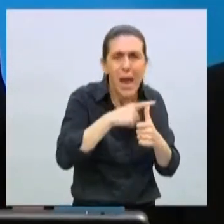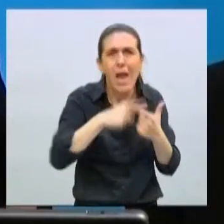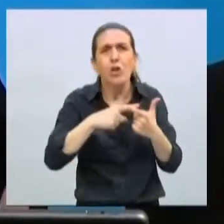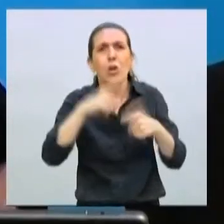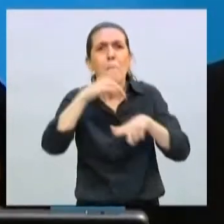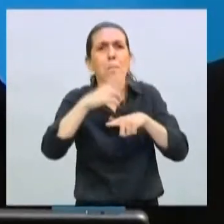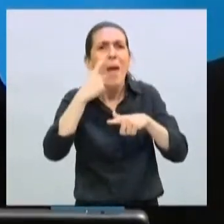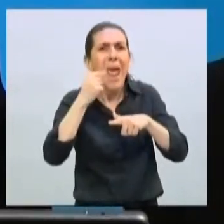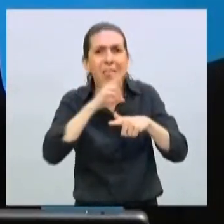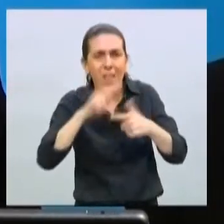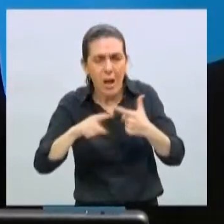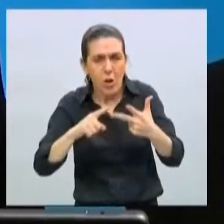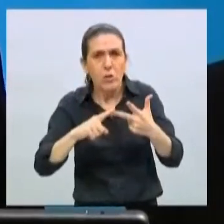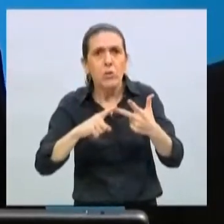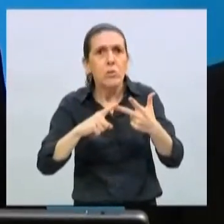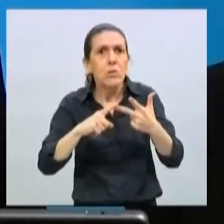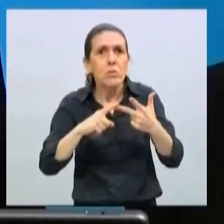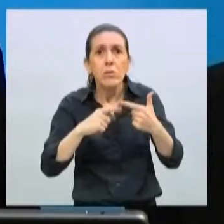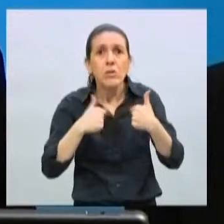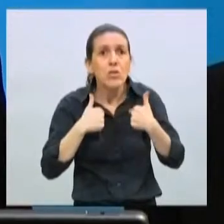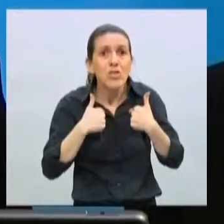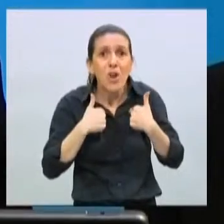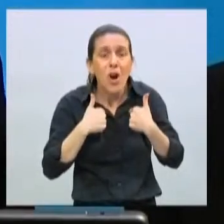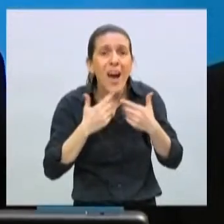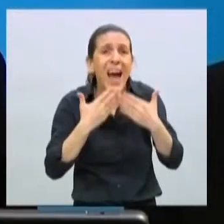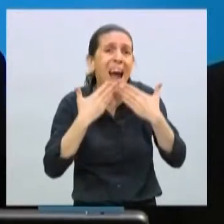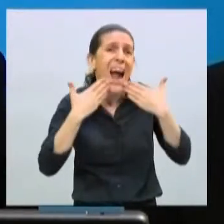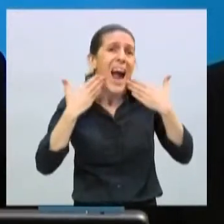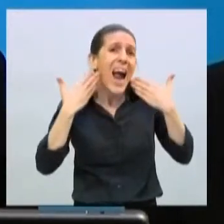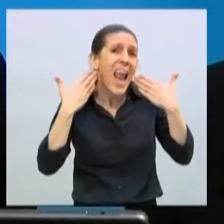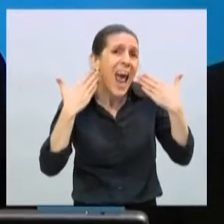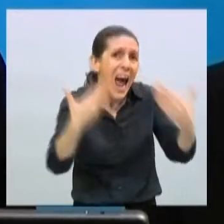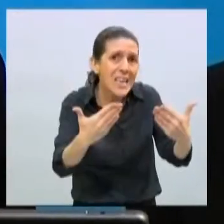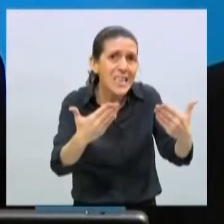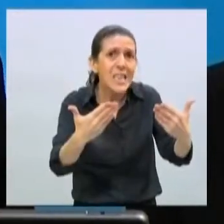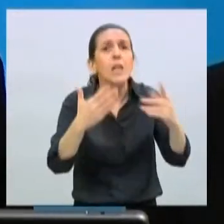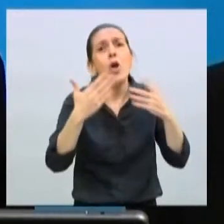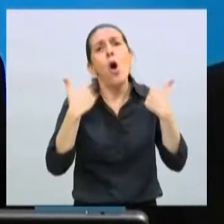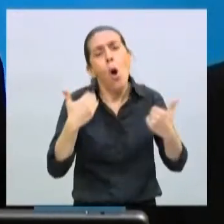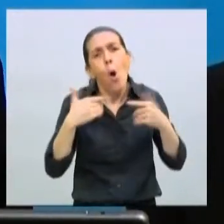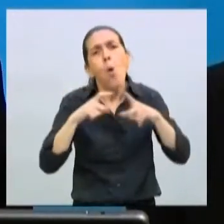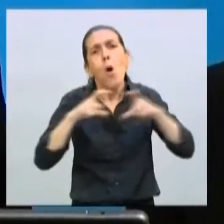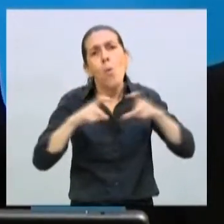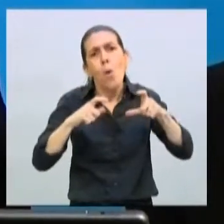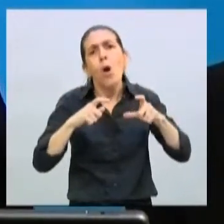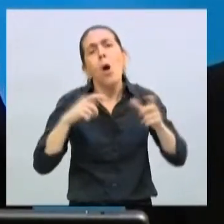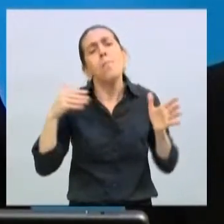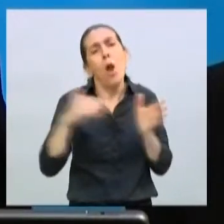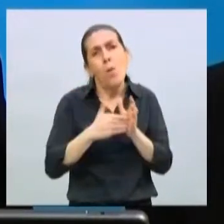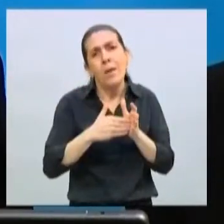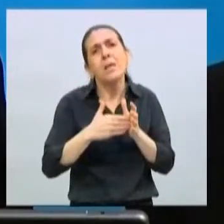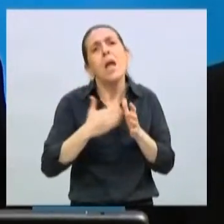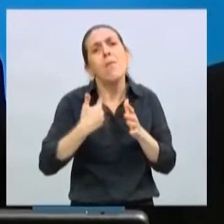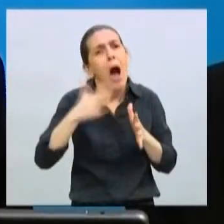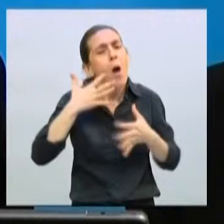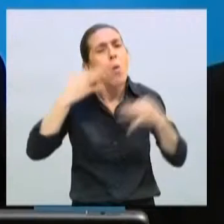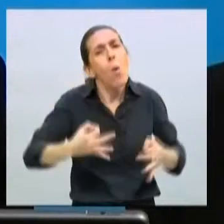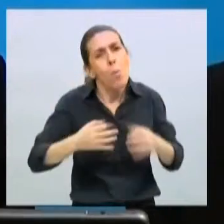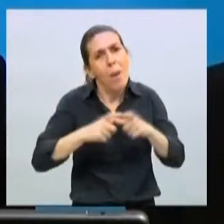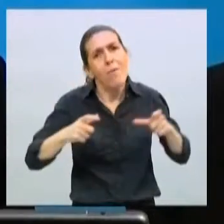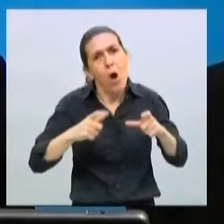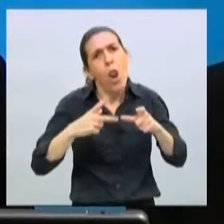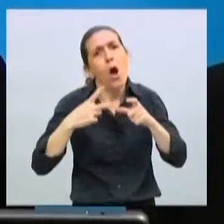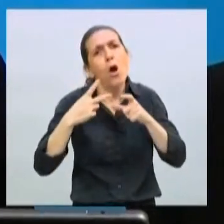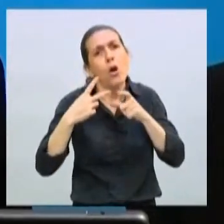médicos, médicas, solo gratitud. Y obviamente que el bono que prometimos lo vamos a cumplir. Yo he escuchado decir que